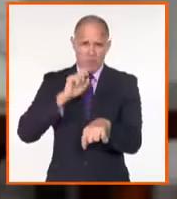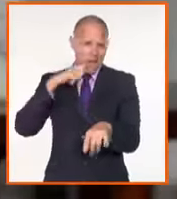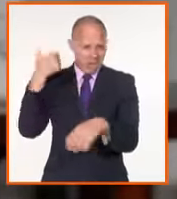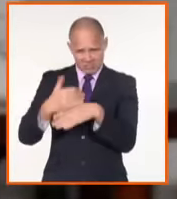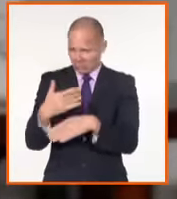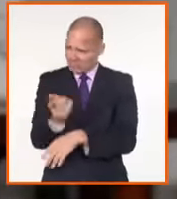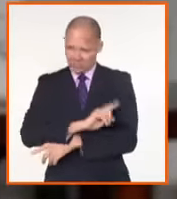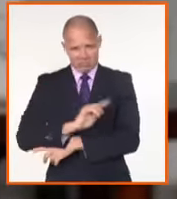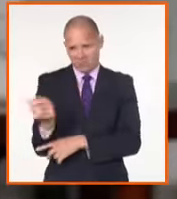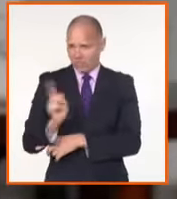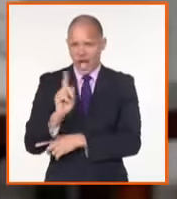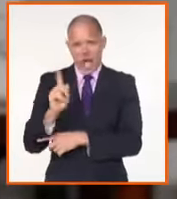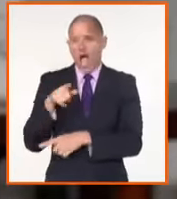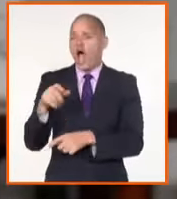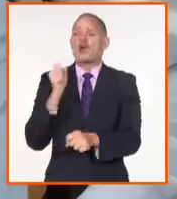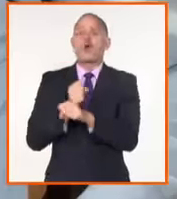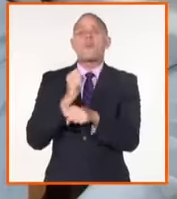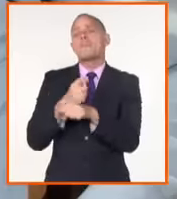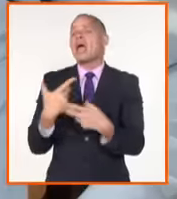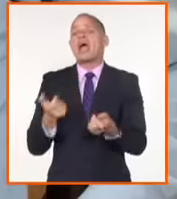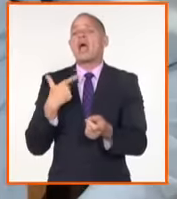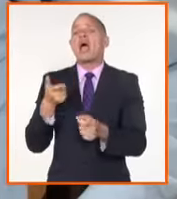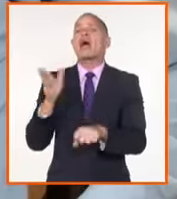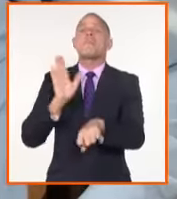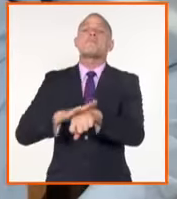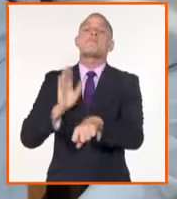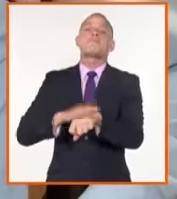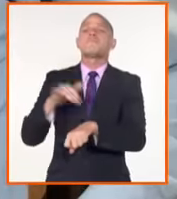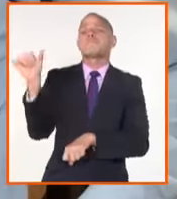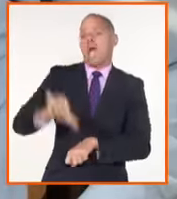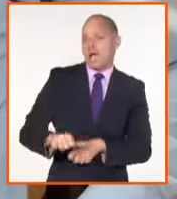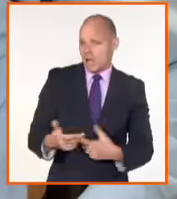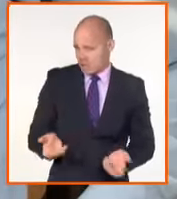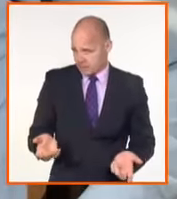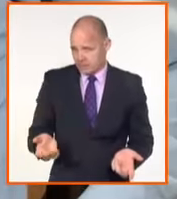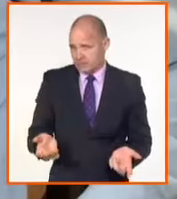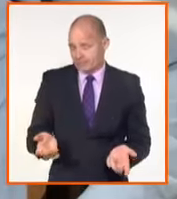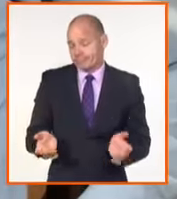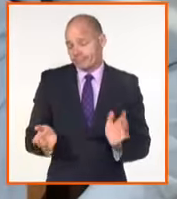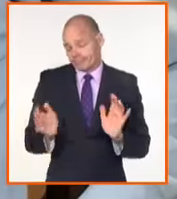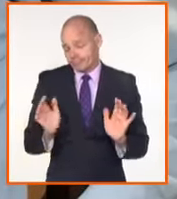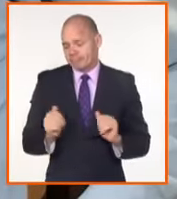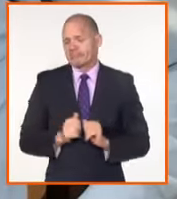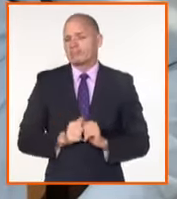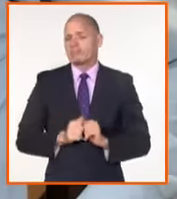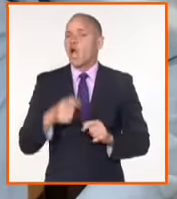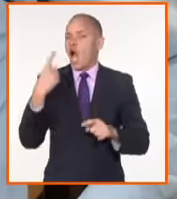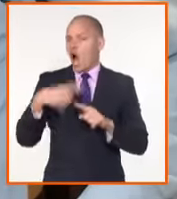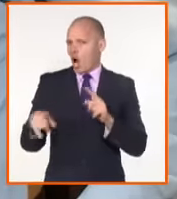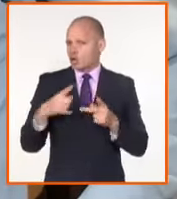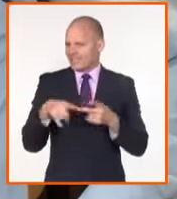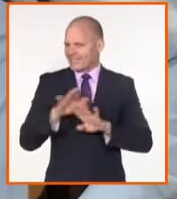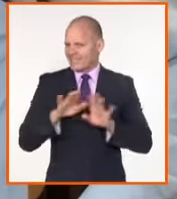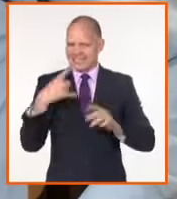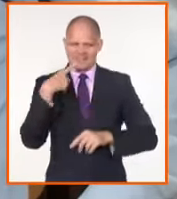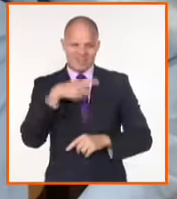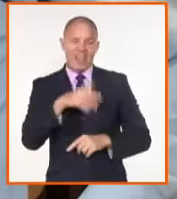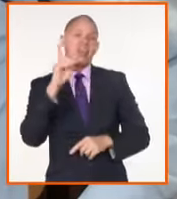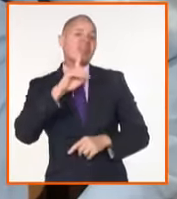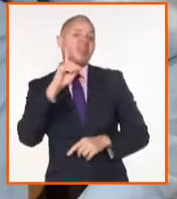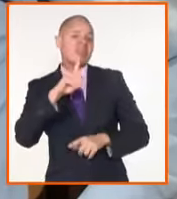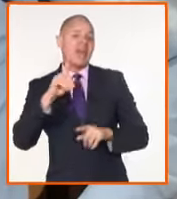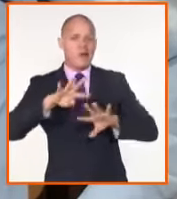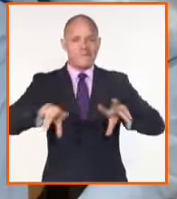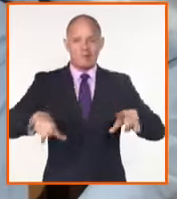valorado mucho el enfrentamiento a la corrupción y al delito, hemos analizado el enfrentamiento a la